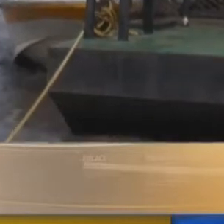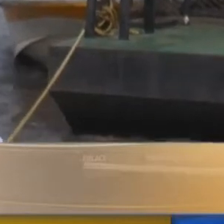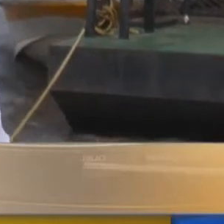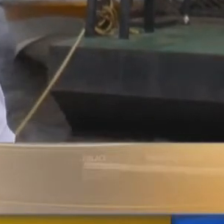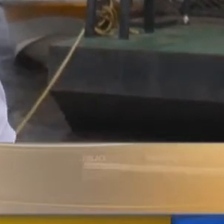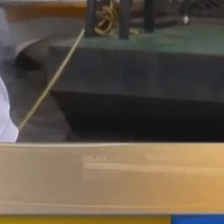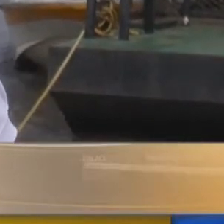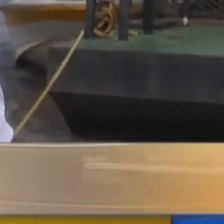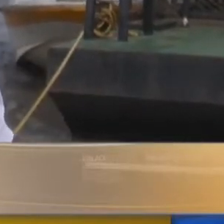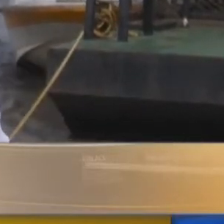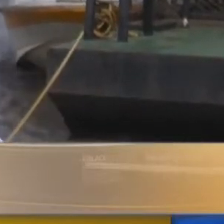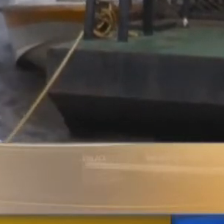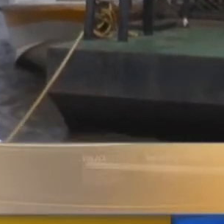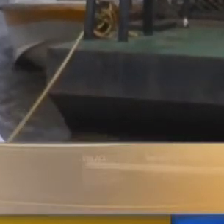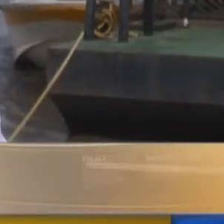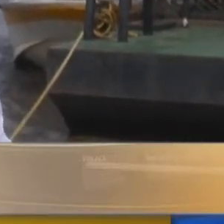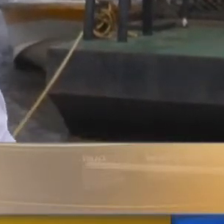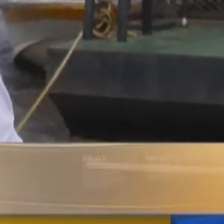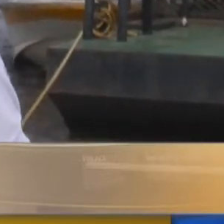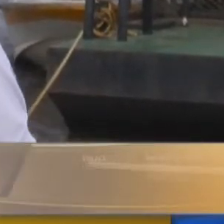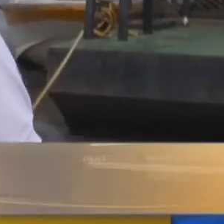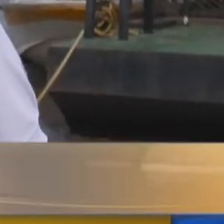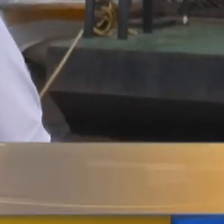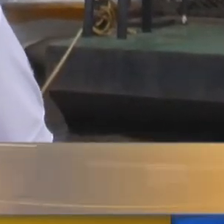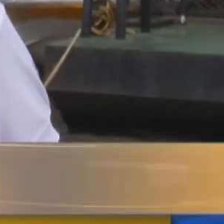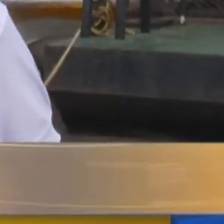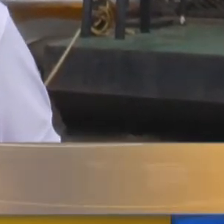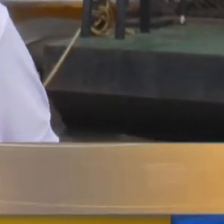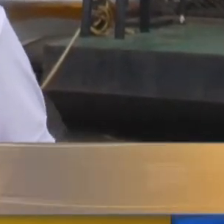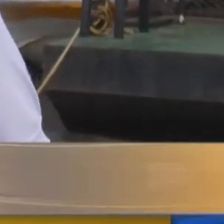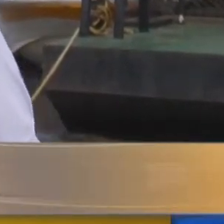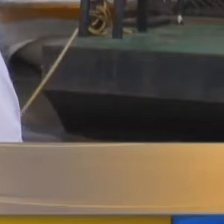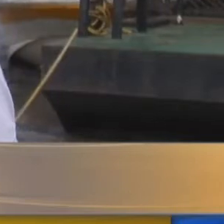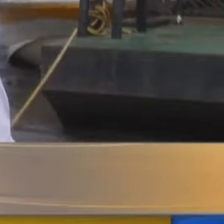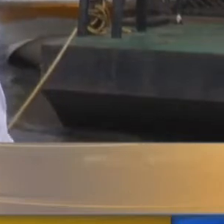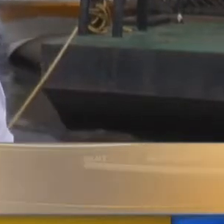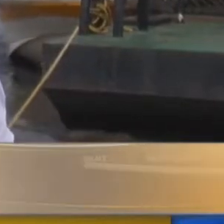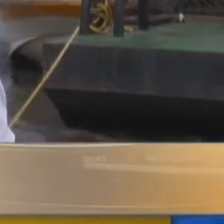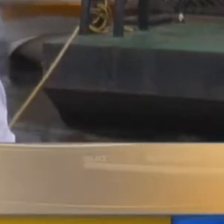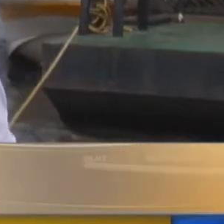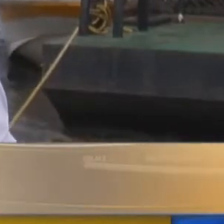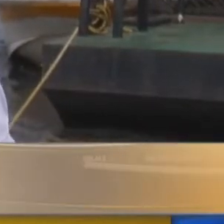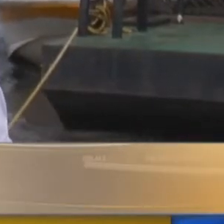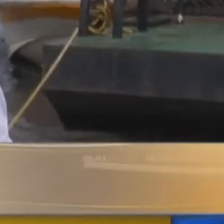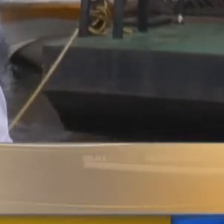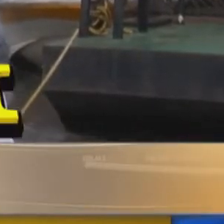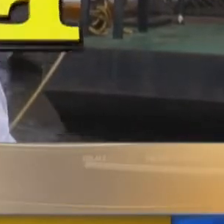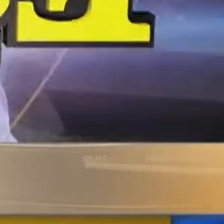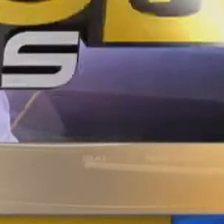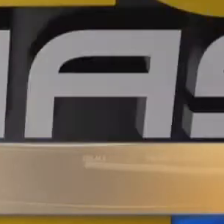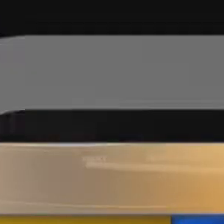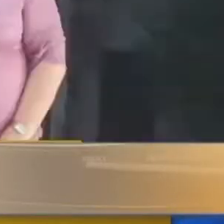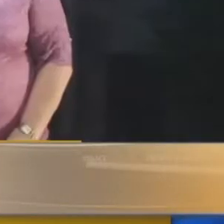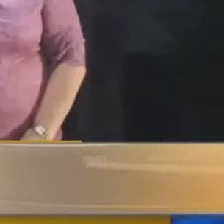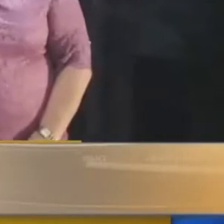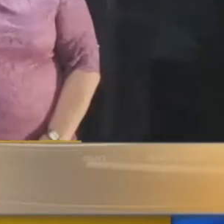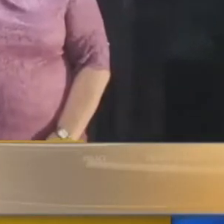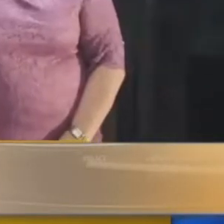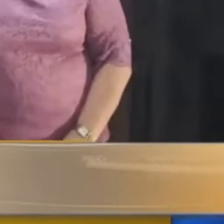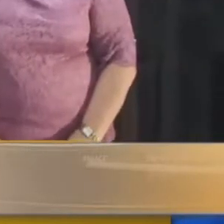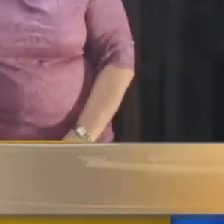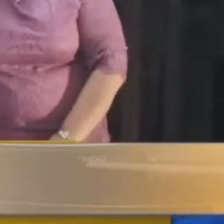Autoridades buscan a dos pescadores que cayeron en las últimas horas a las aguas de la Ciénaga de Lopón. Información en minutos. Como